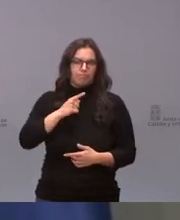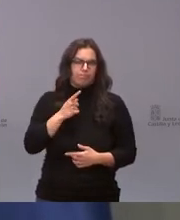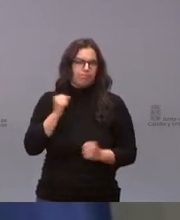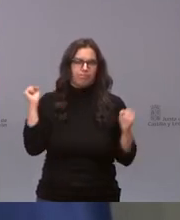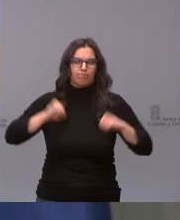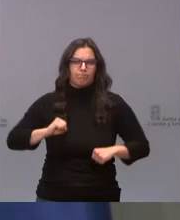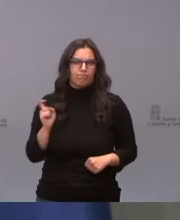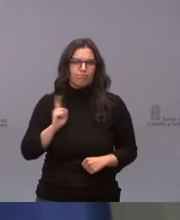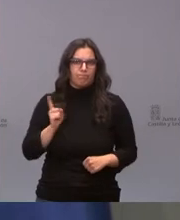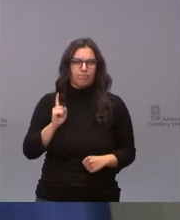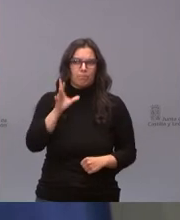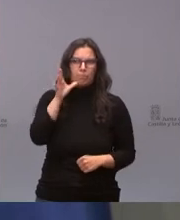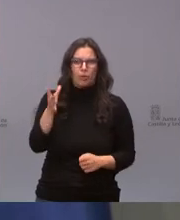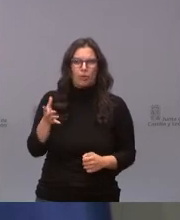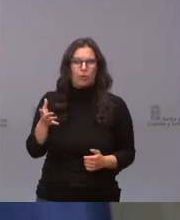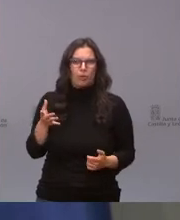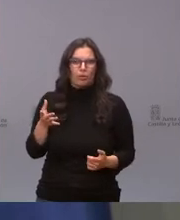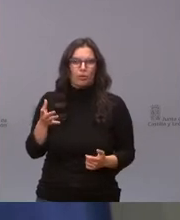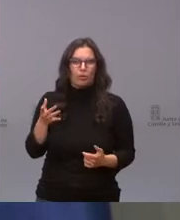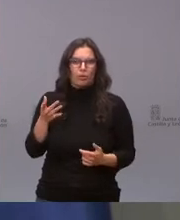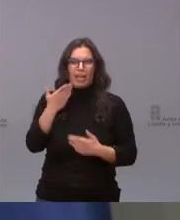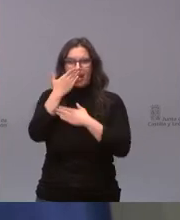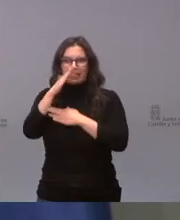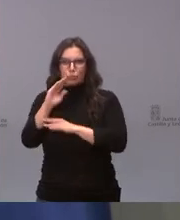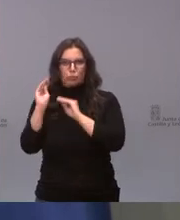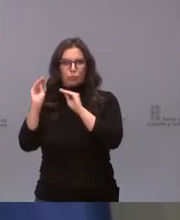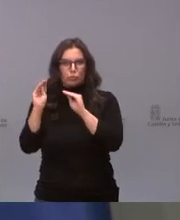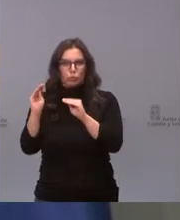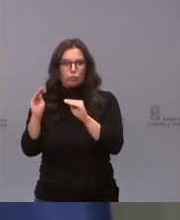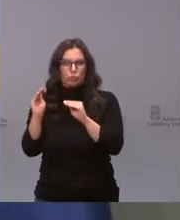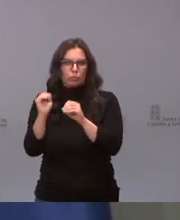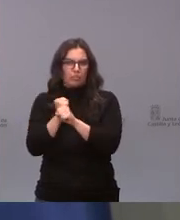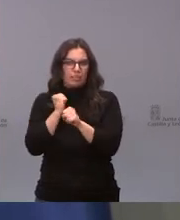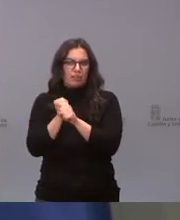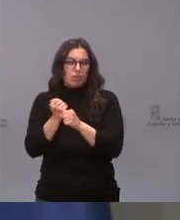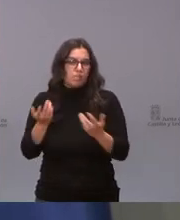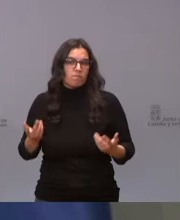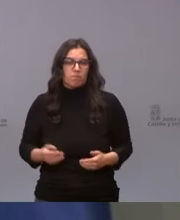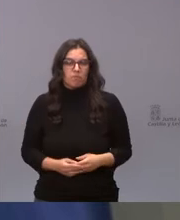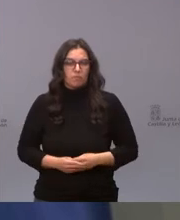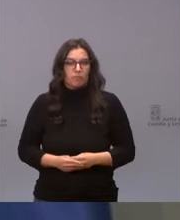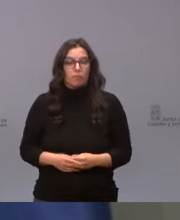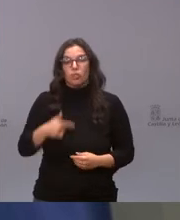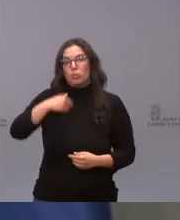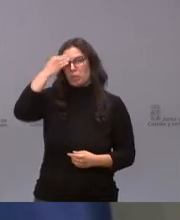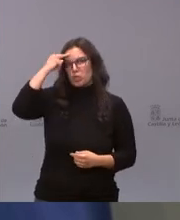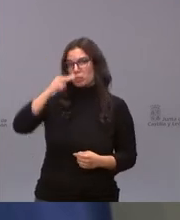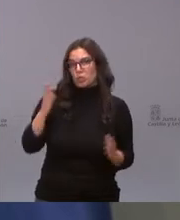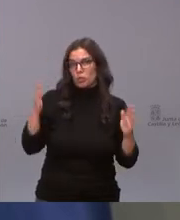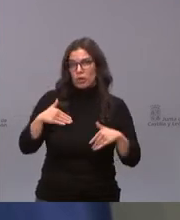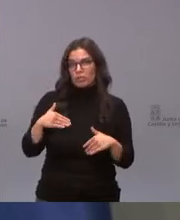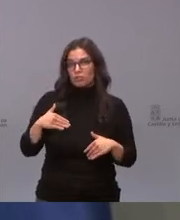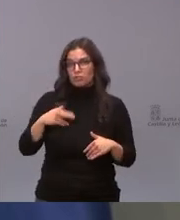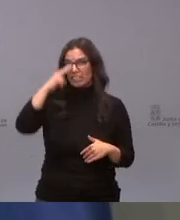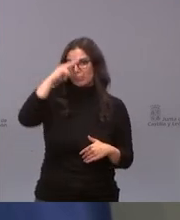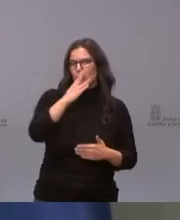por la manera que tiene de entender su trabajo. Yo creo que es una falta de respeto a esta comunidad, no es una